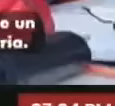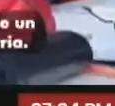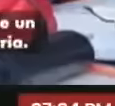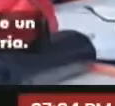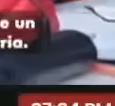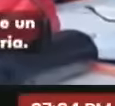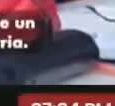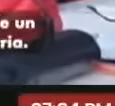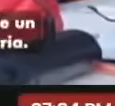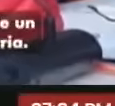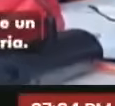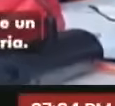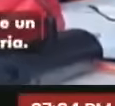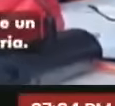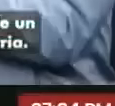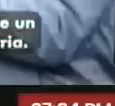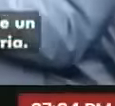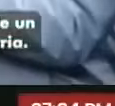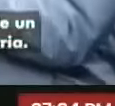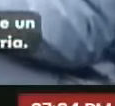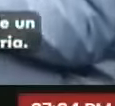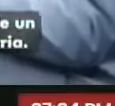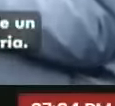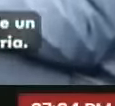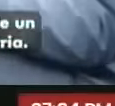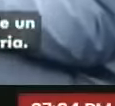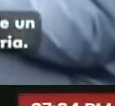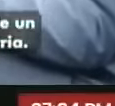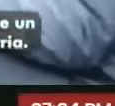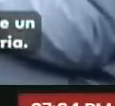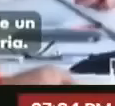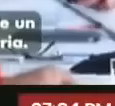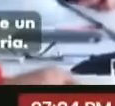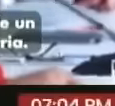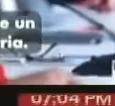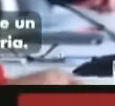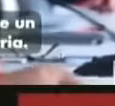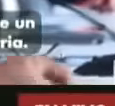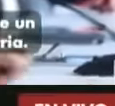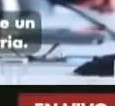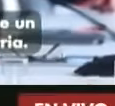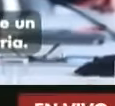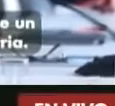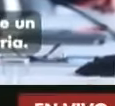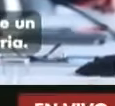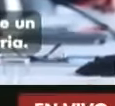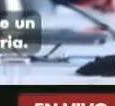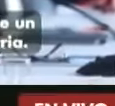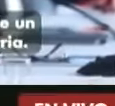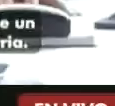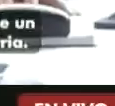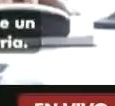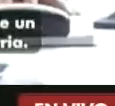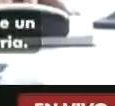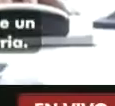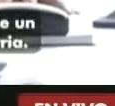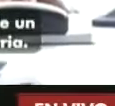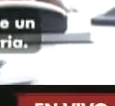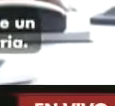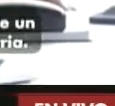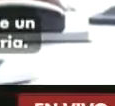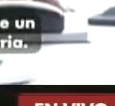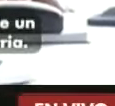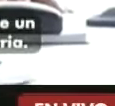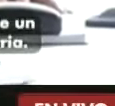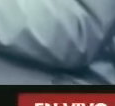base, con el poder popular, con las mentes maravillosas de un país que piensa, que sueña, que ama